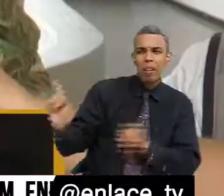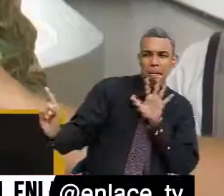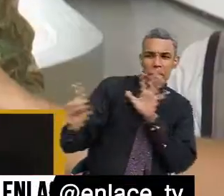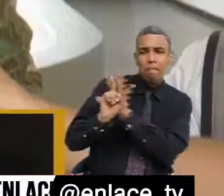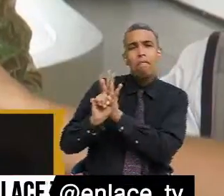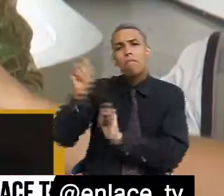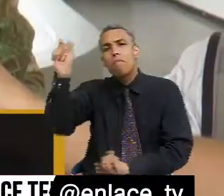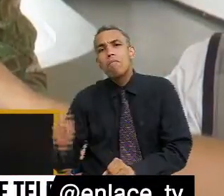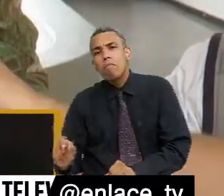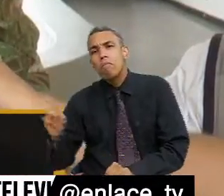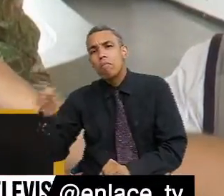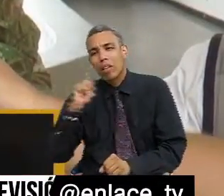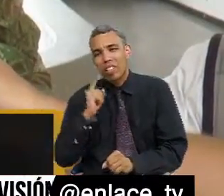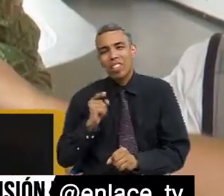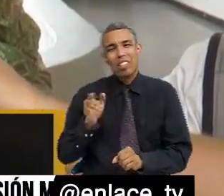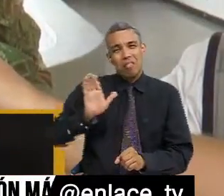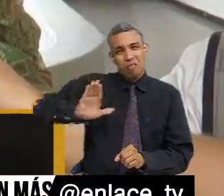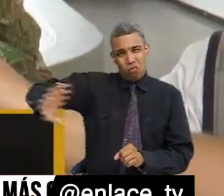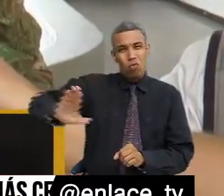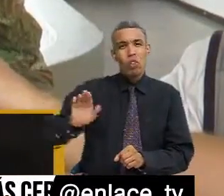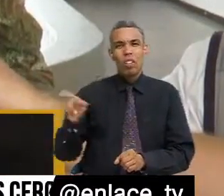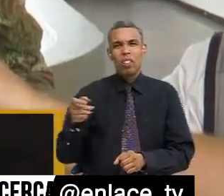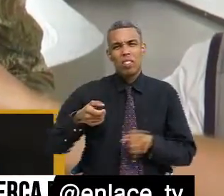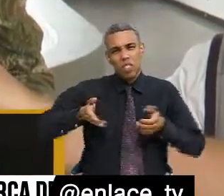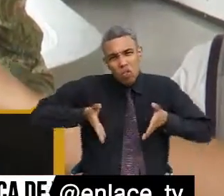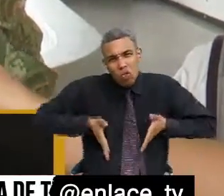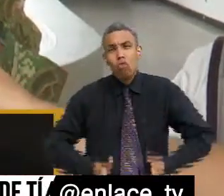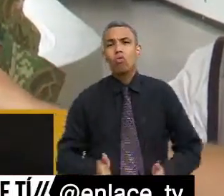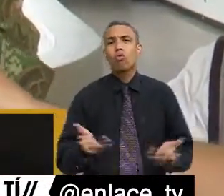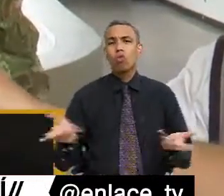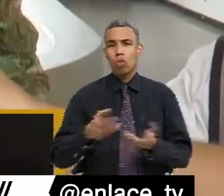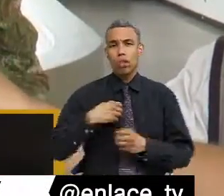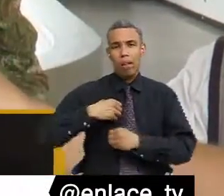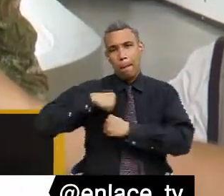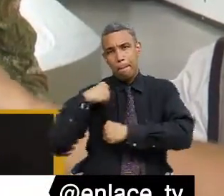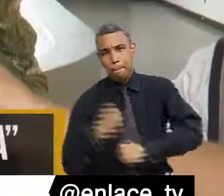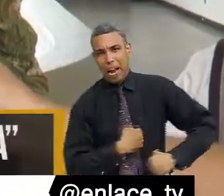Magdalena. Este sujeto era